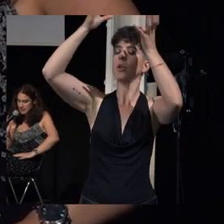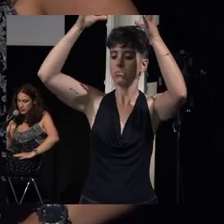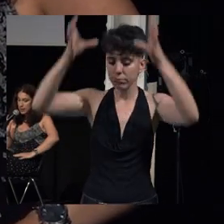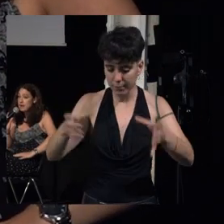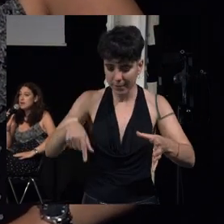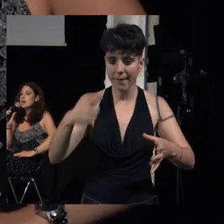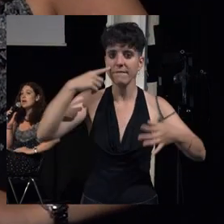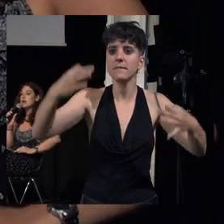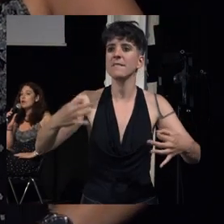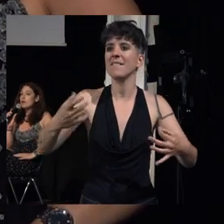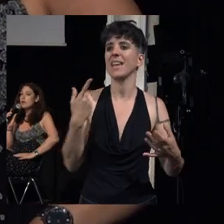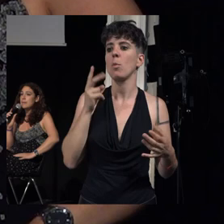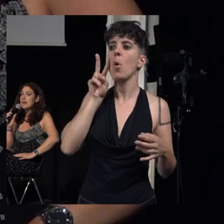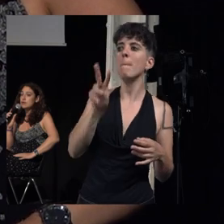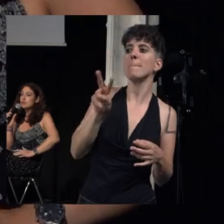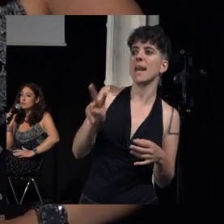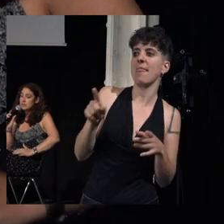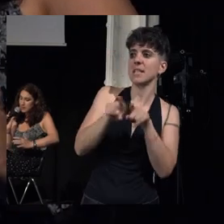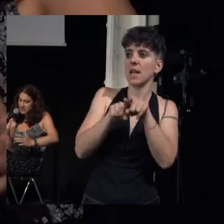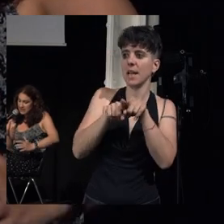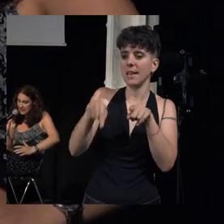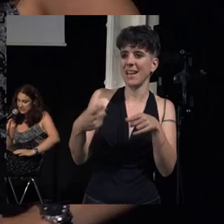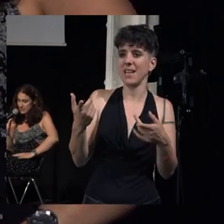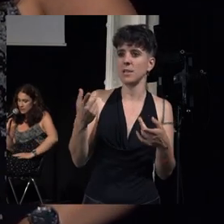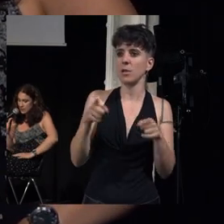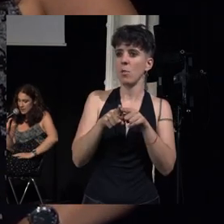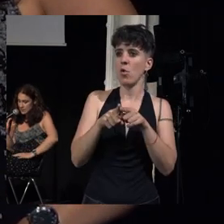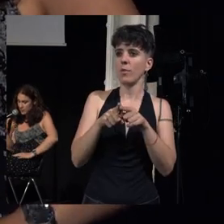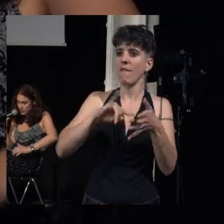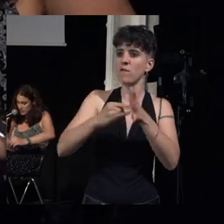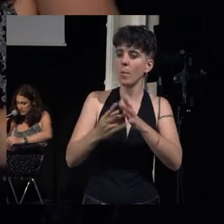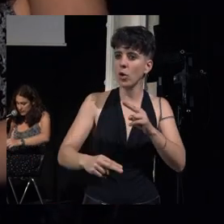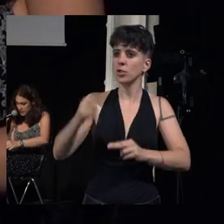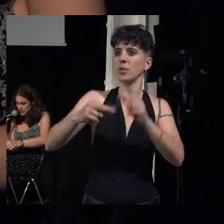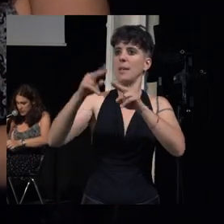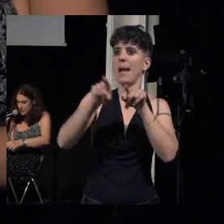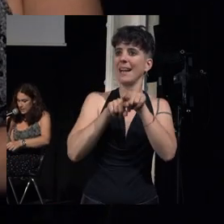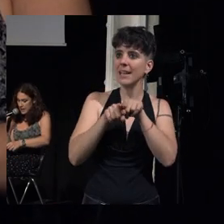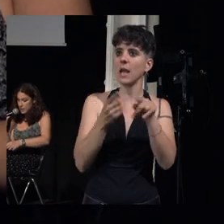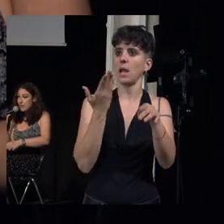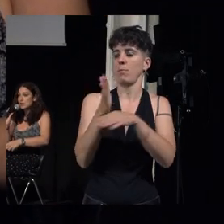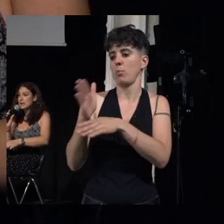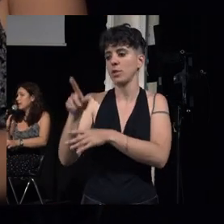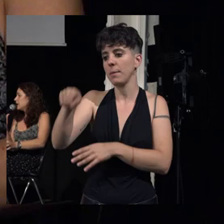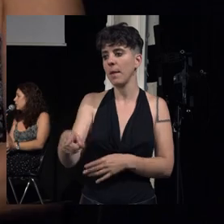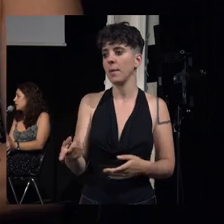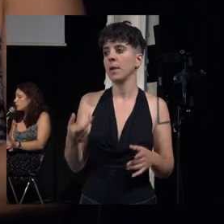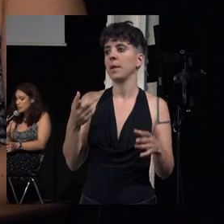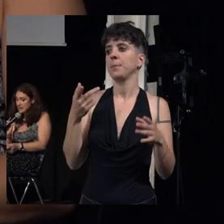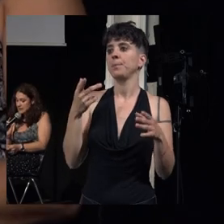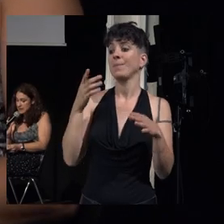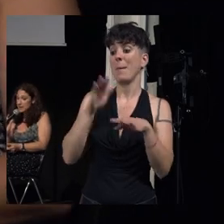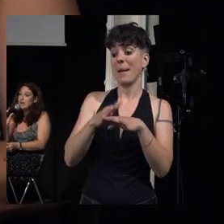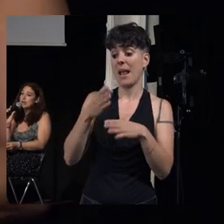a la política local y hacerlo de una mirada constructiva, de una manera creativa y de una manera propositiva también. Para ello vamos a tener